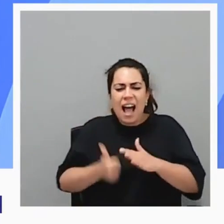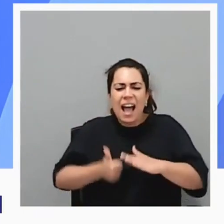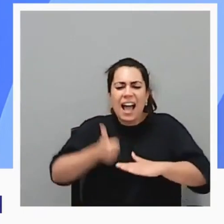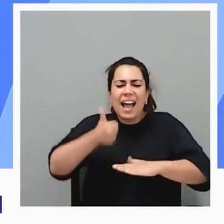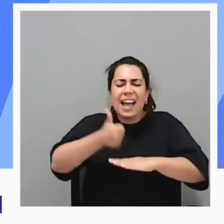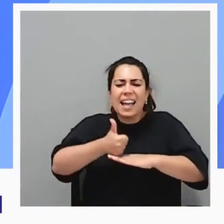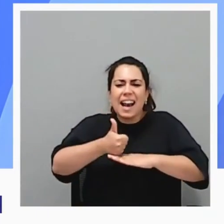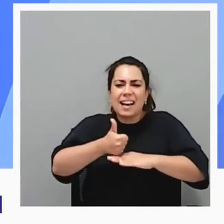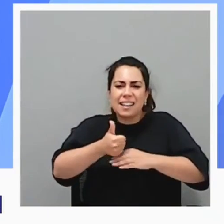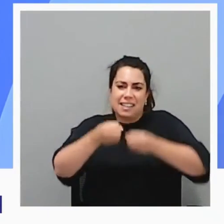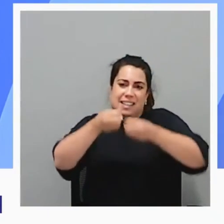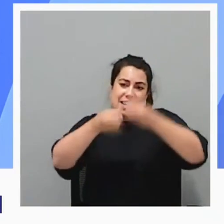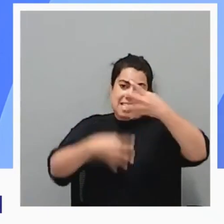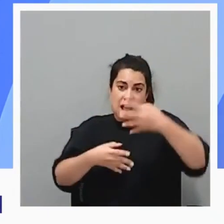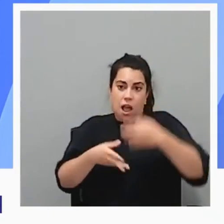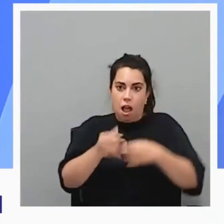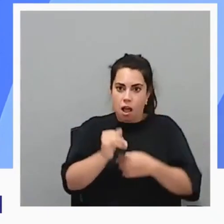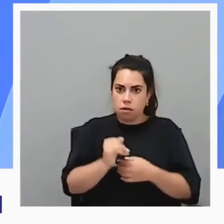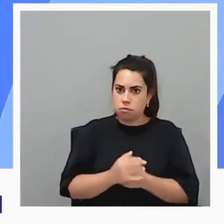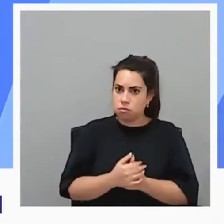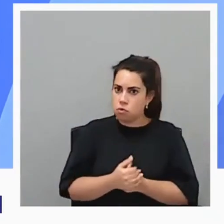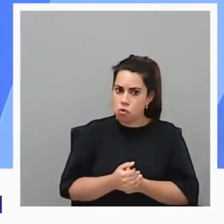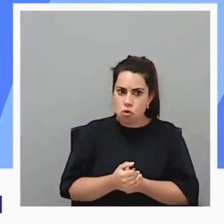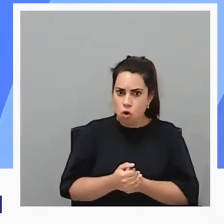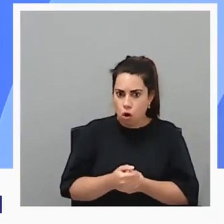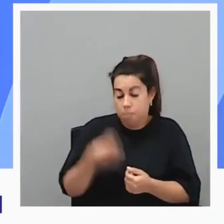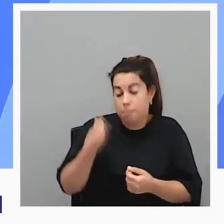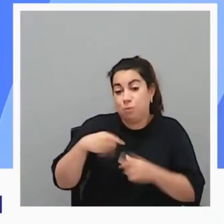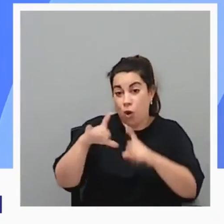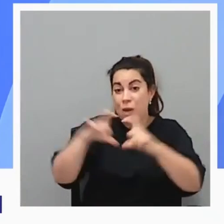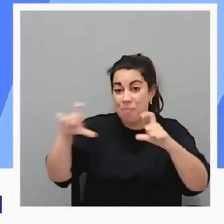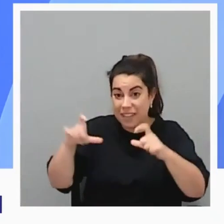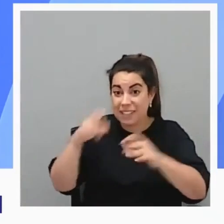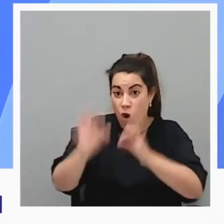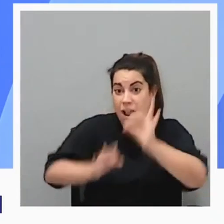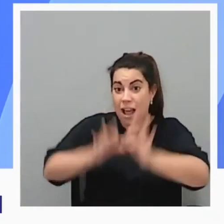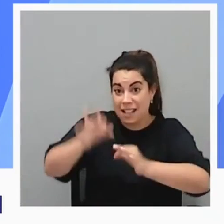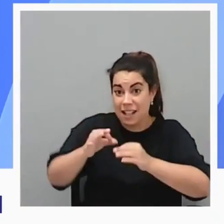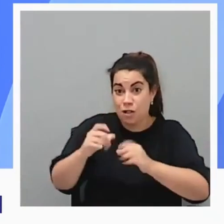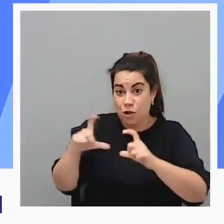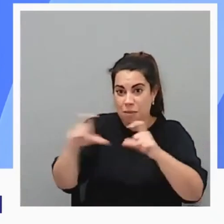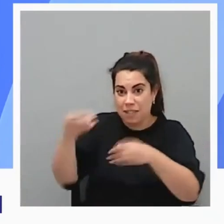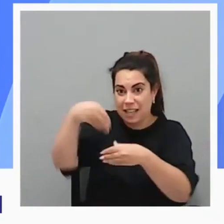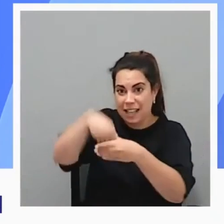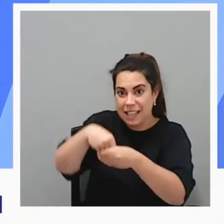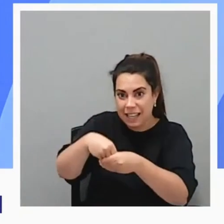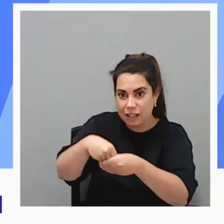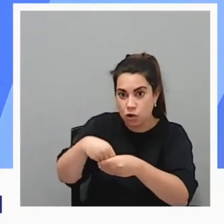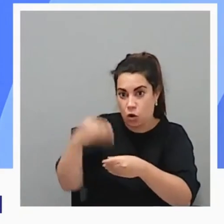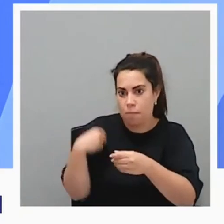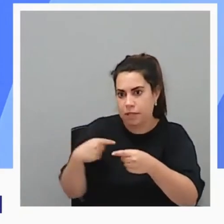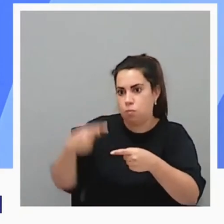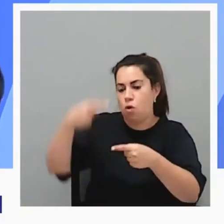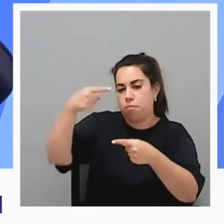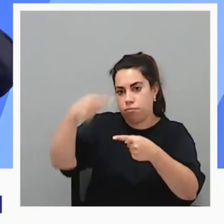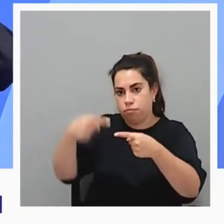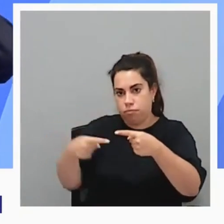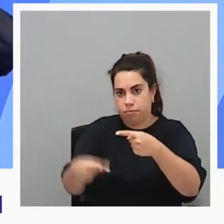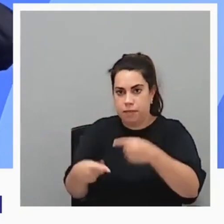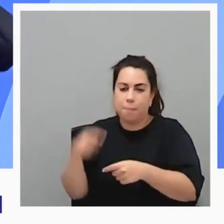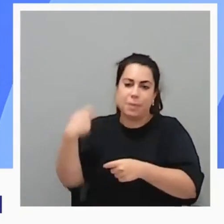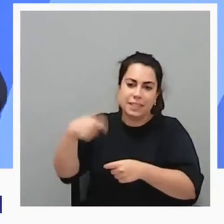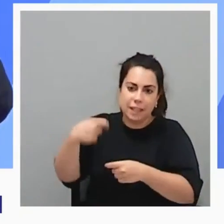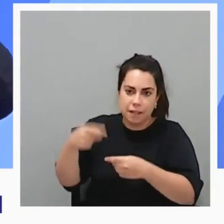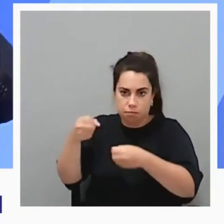las cosas en el seno de una empresa. No se llevan a cabo por una organización, sino